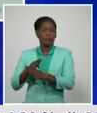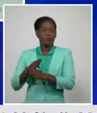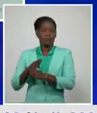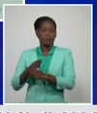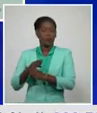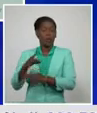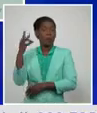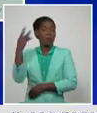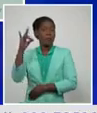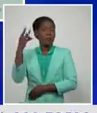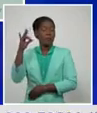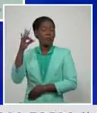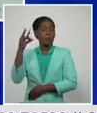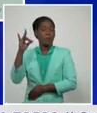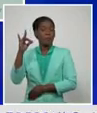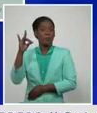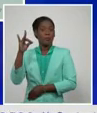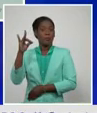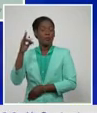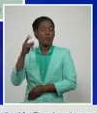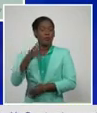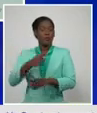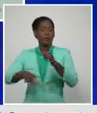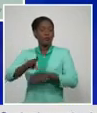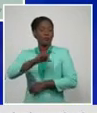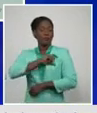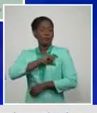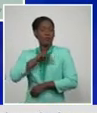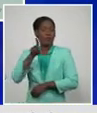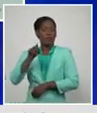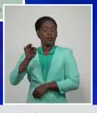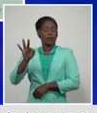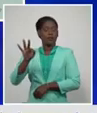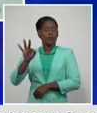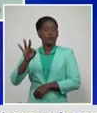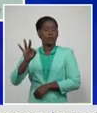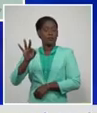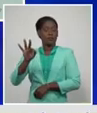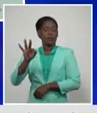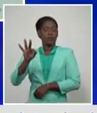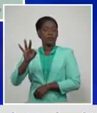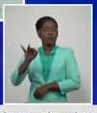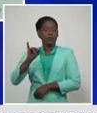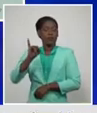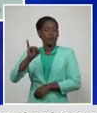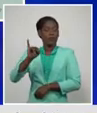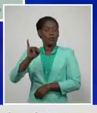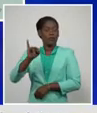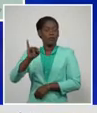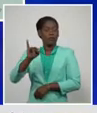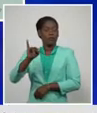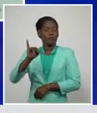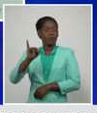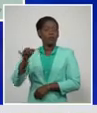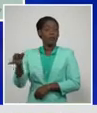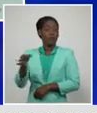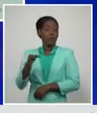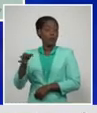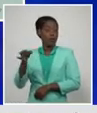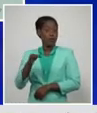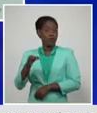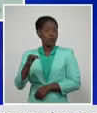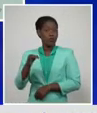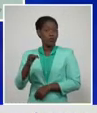Soriano contra Maestre con 18, Palma Soriano con 6, y en los municipios de